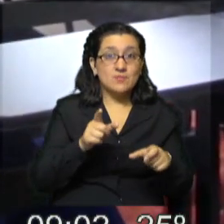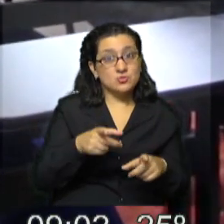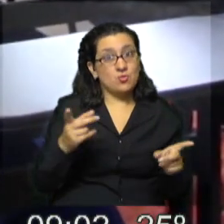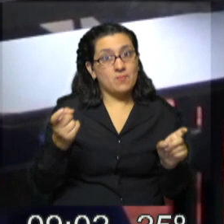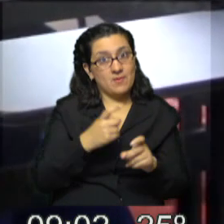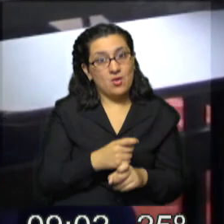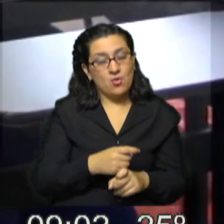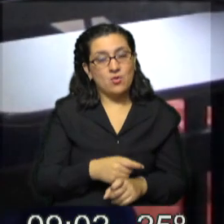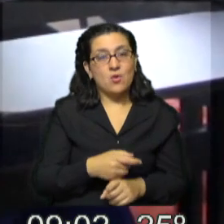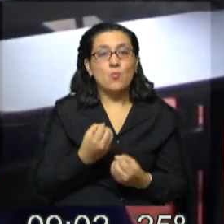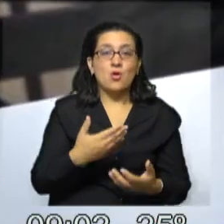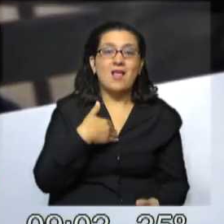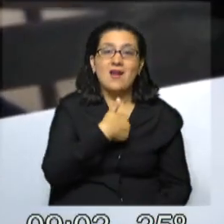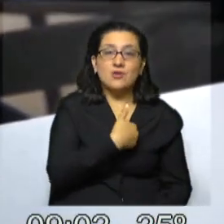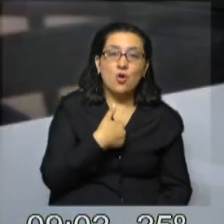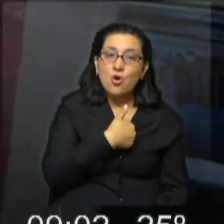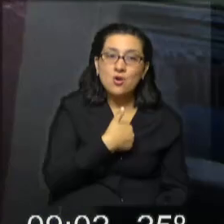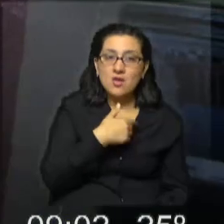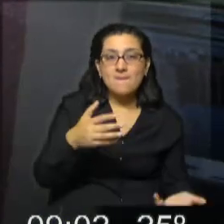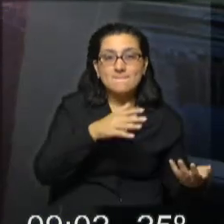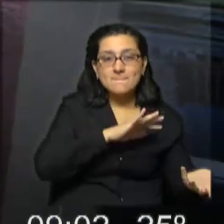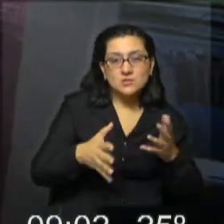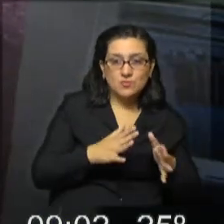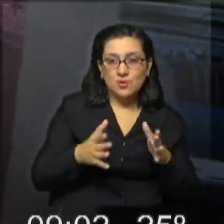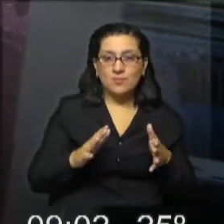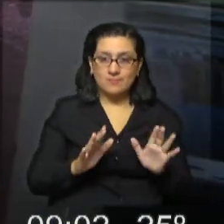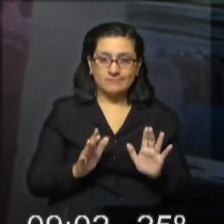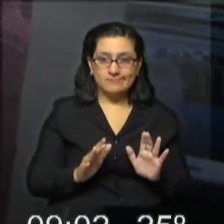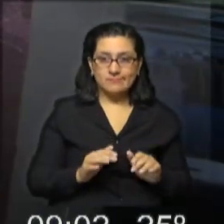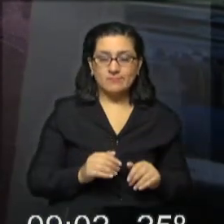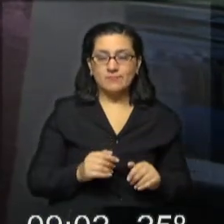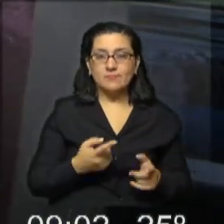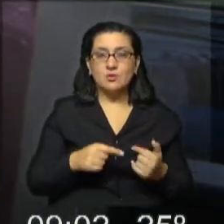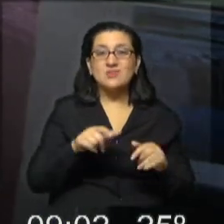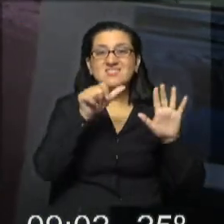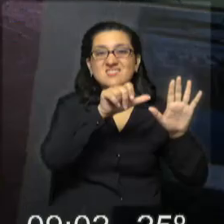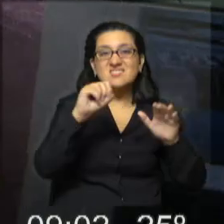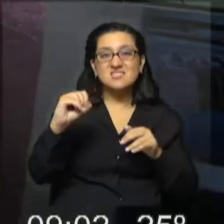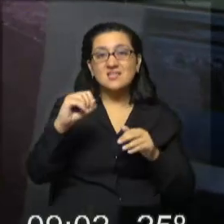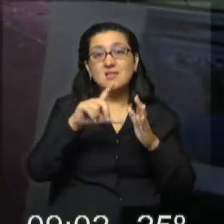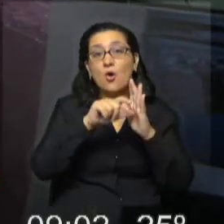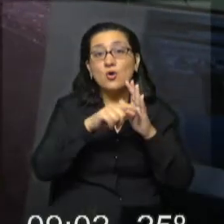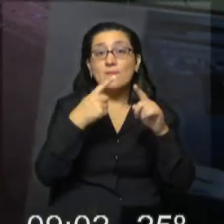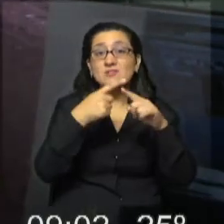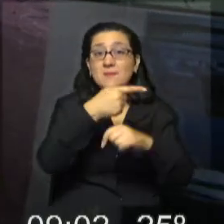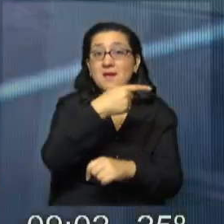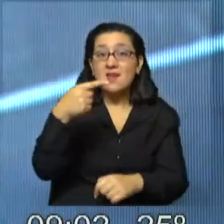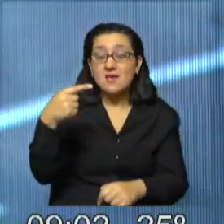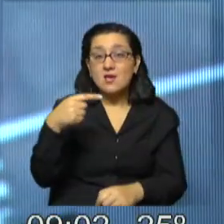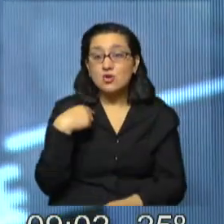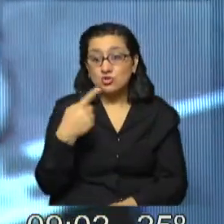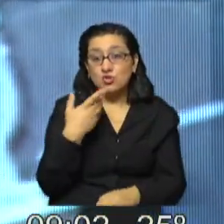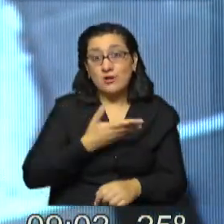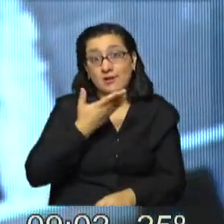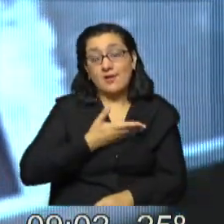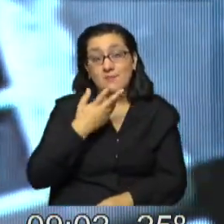Bueno, el rol que van a ejercer ahí es más o menos parecido. Pero te digo más, 60 horas semanales, nosotros reclamamos 20